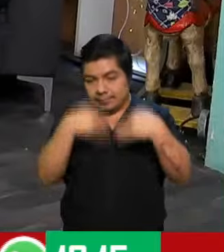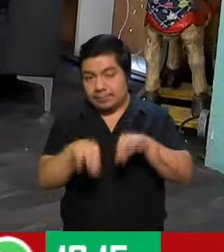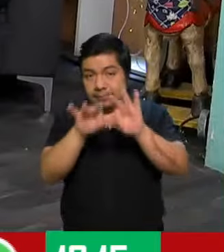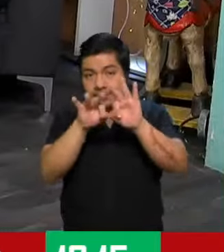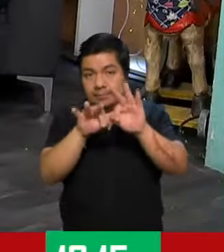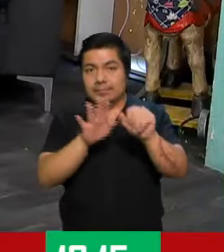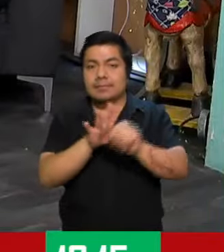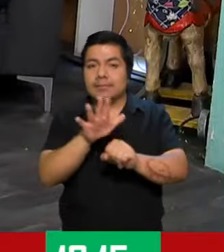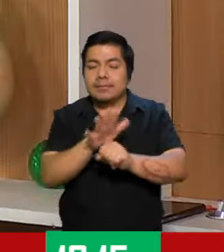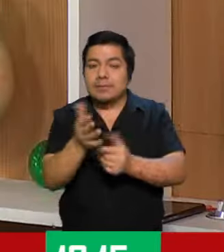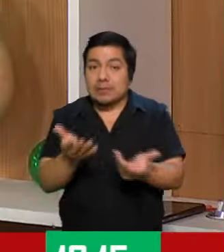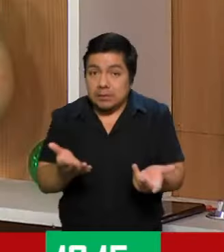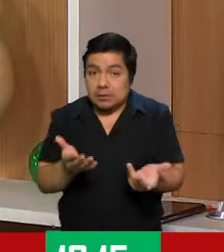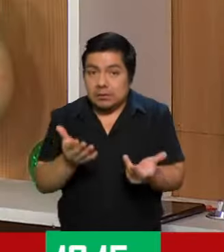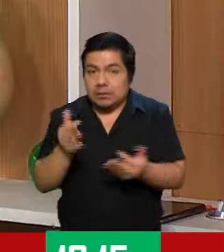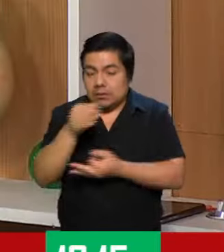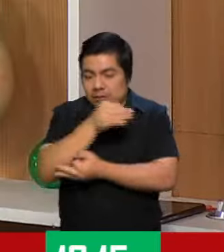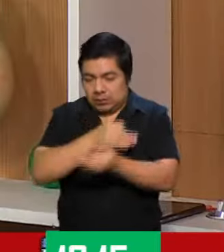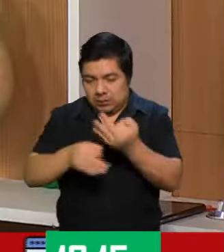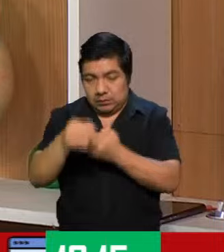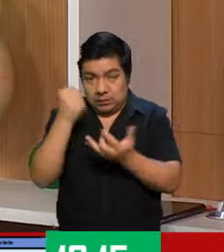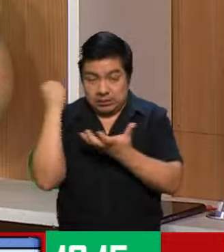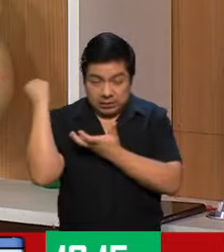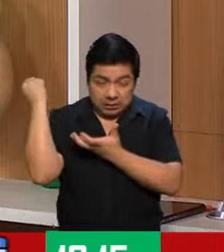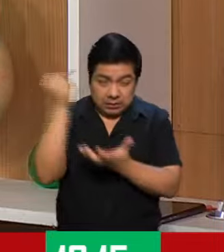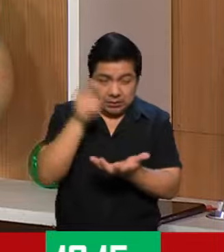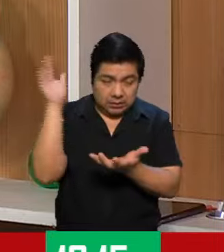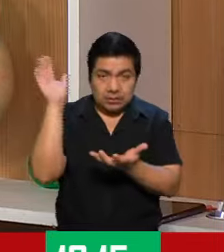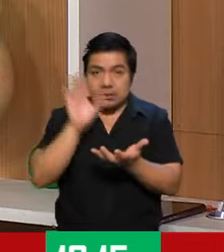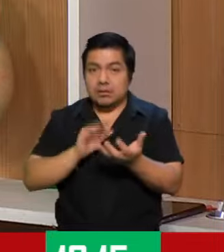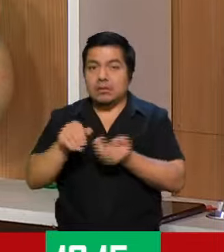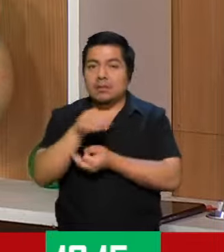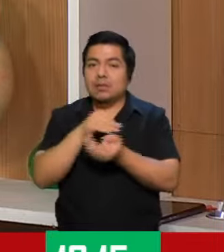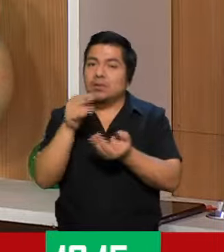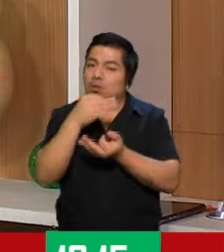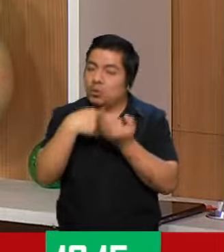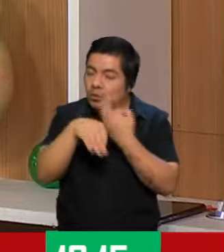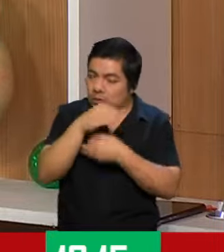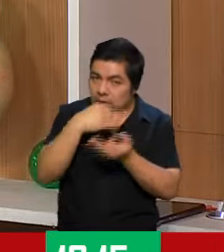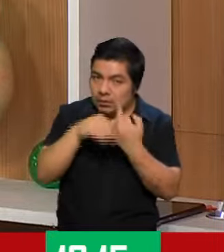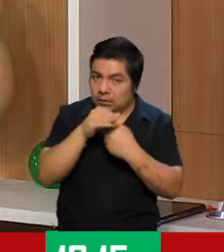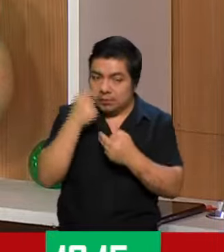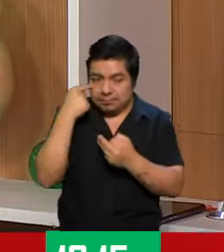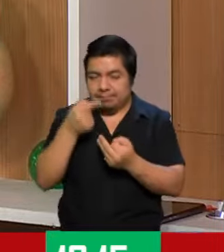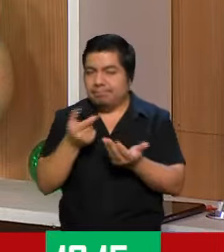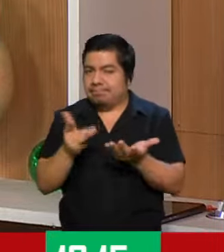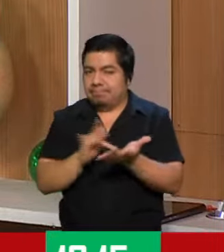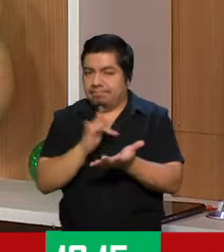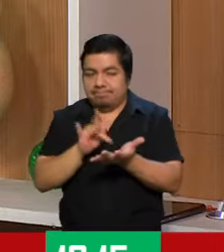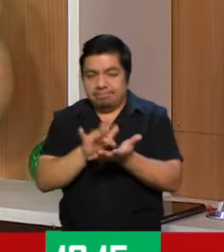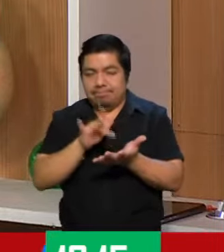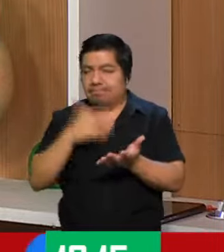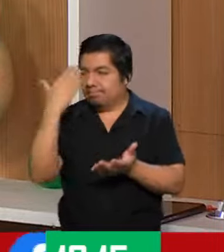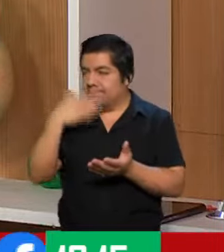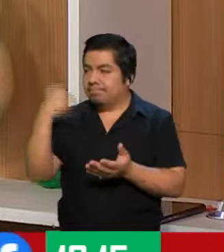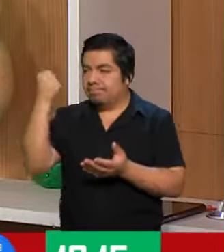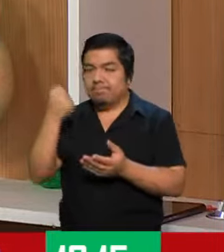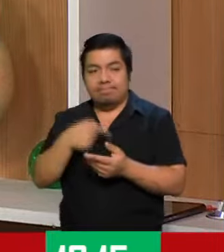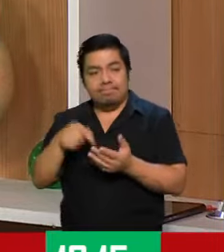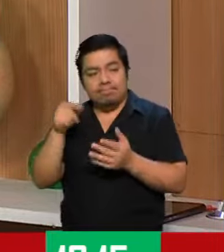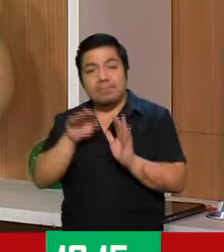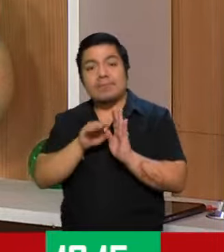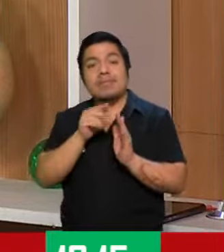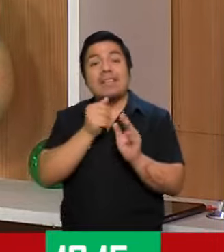es destinar todos nuestros recursos y destinar todos nuestros talentos a reducir